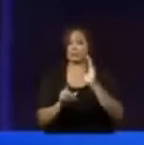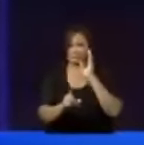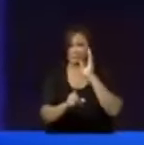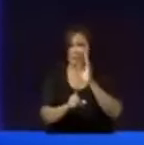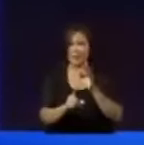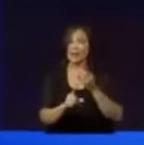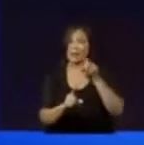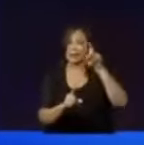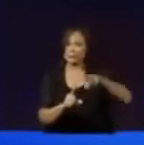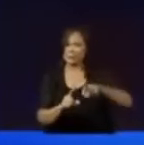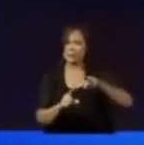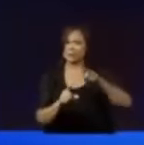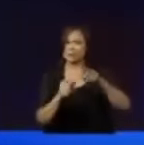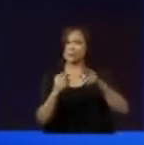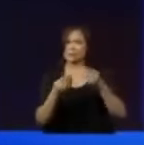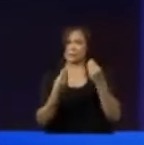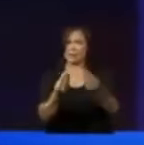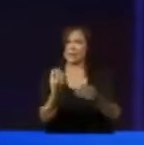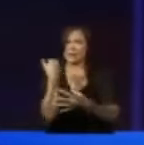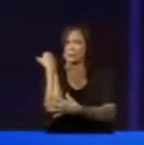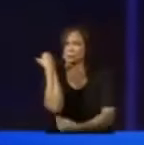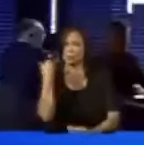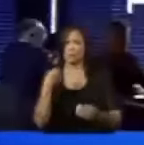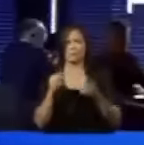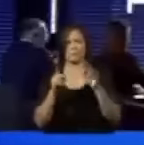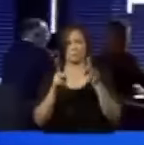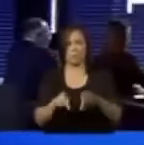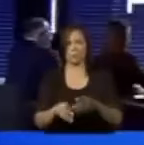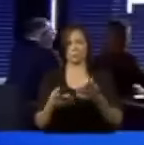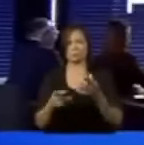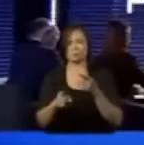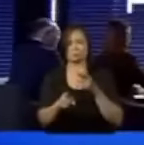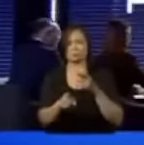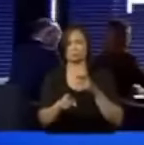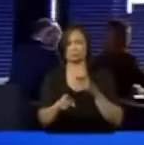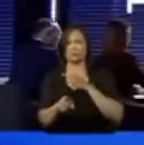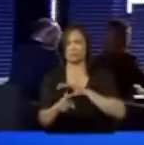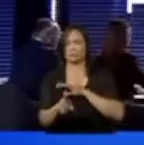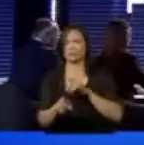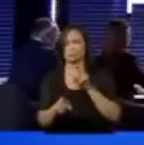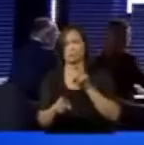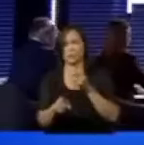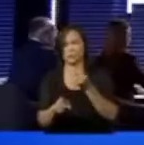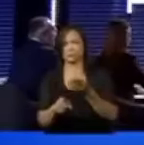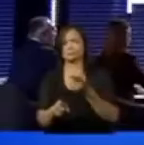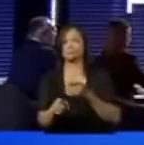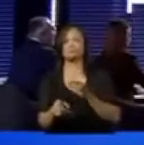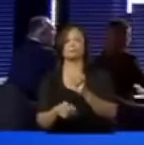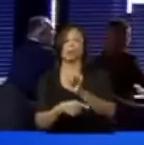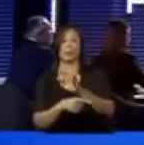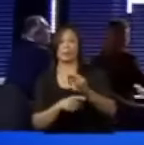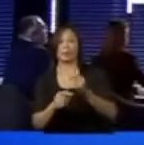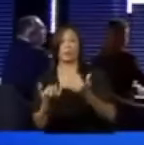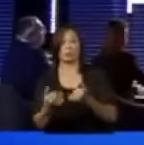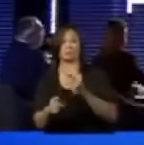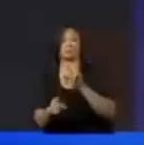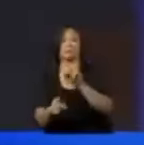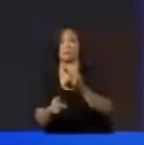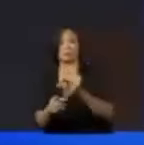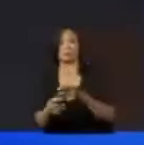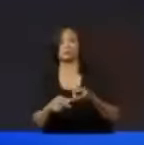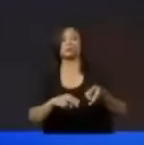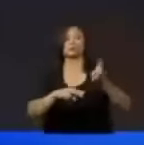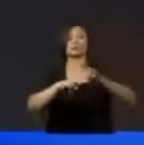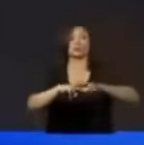dirijan a los que más lo necesitan, como se ha hecho hasta ahora. Tiene la palabra el candidato Abel Martínez del PLD. Si hay